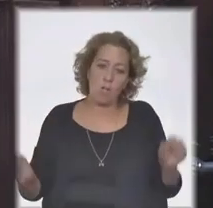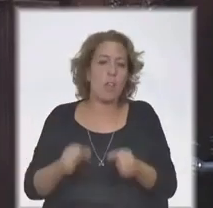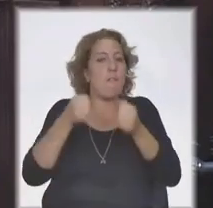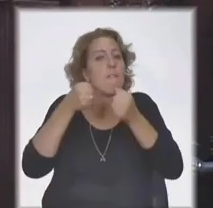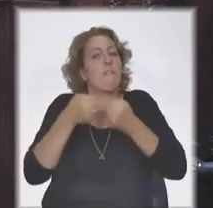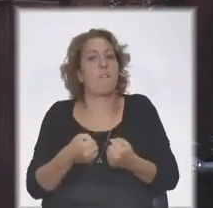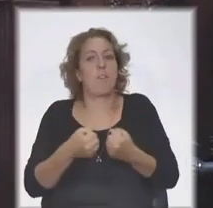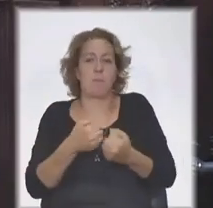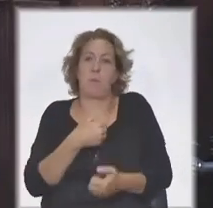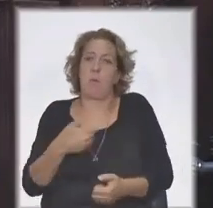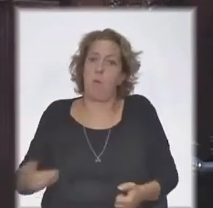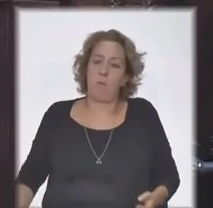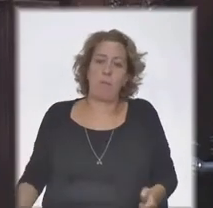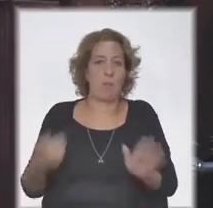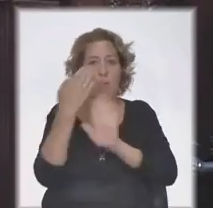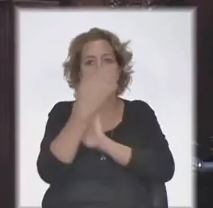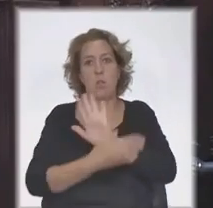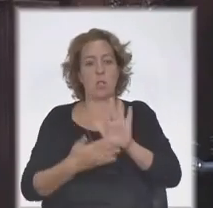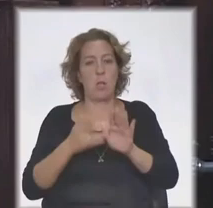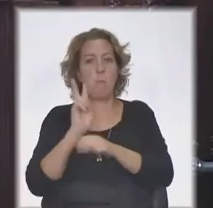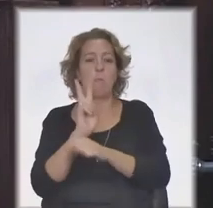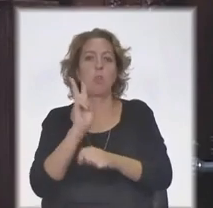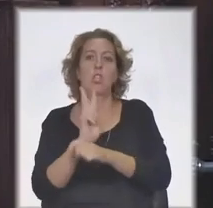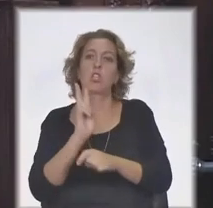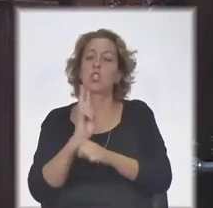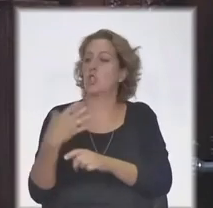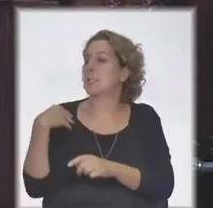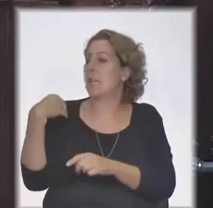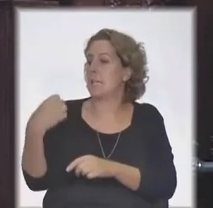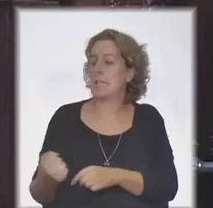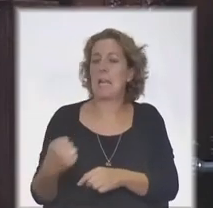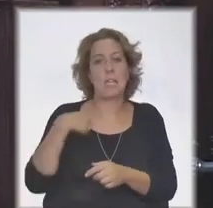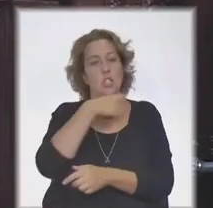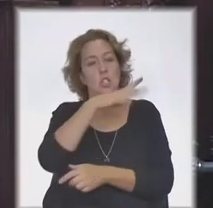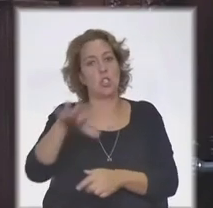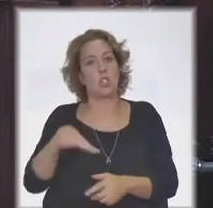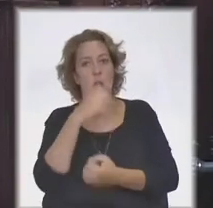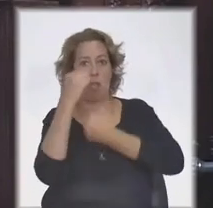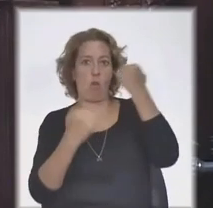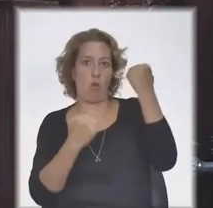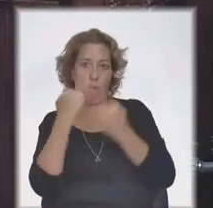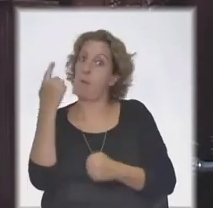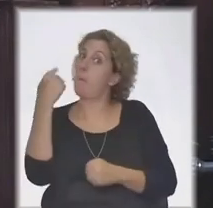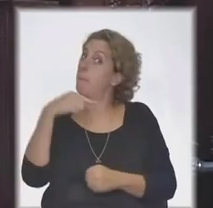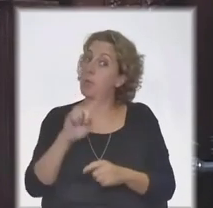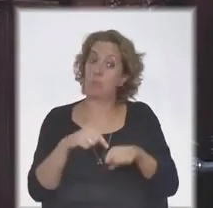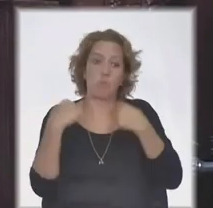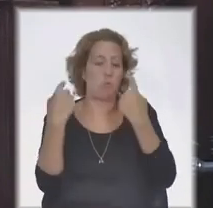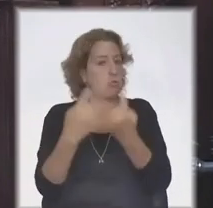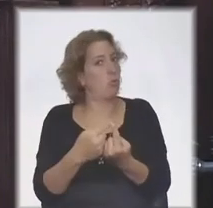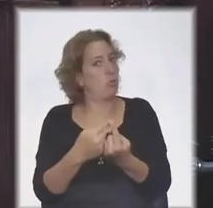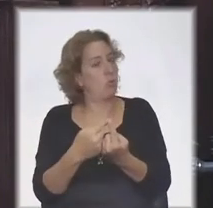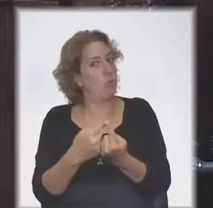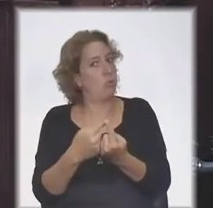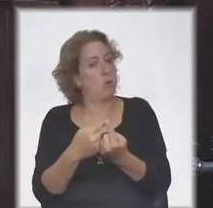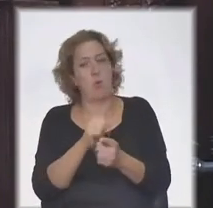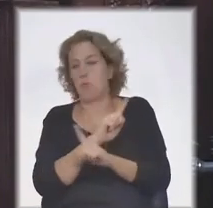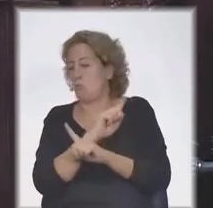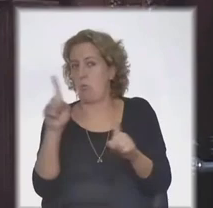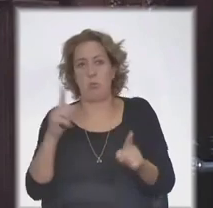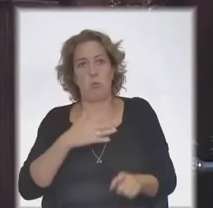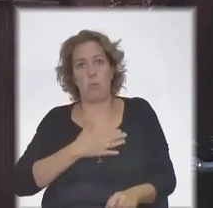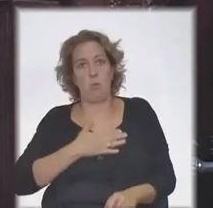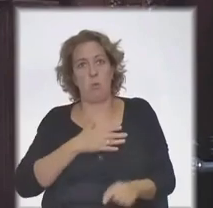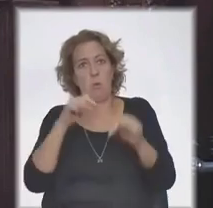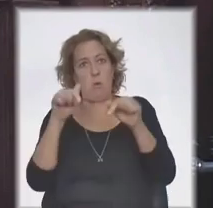en materia de protección sanitaria, social y económica. Pero nosotros, como dijimos, nosotros no